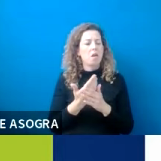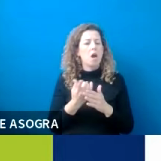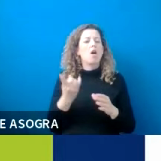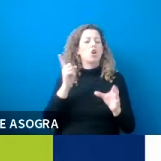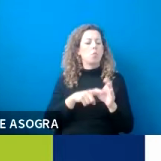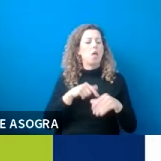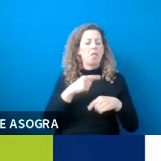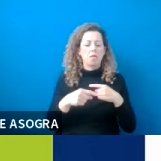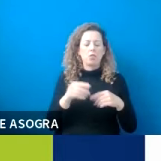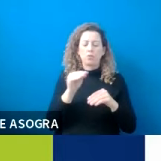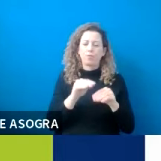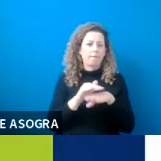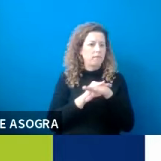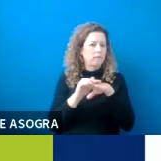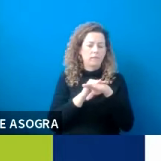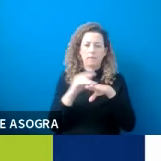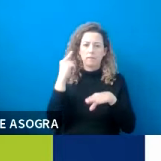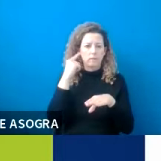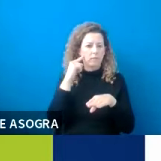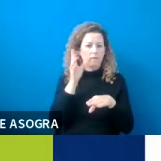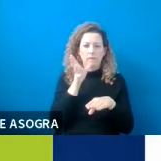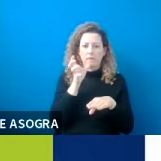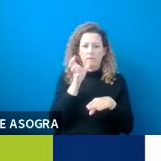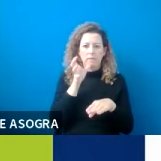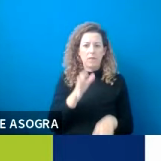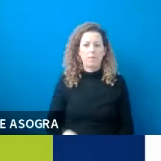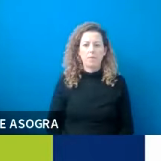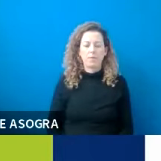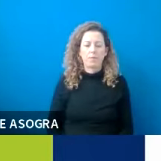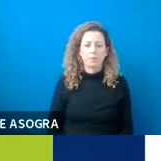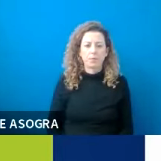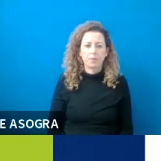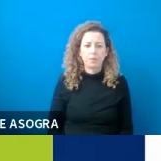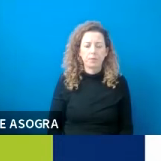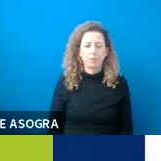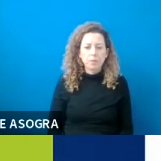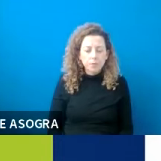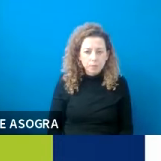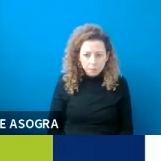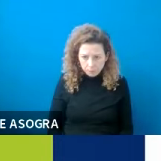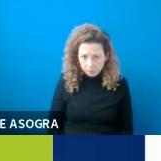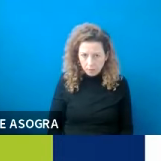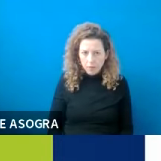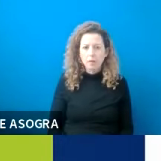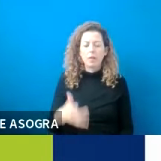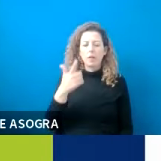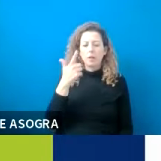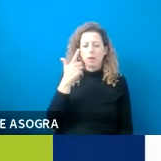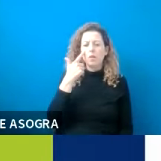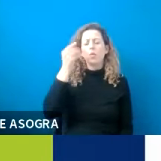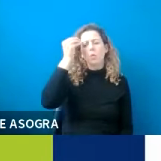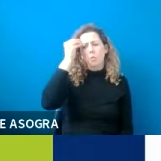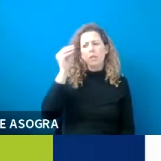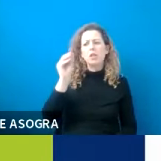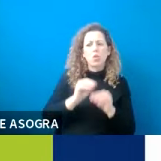ellas solas. veces cuando nos preguntan cómo hacer algo, cómo resolver algo, les devolvemos la pregunta cómo creéis que podéis